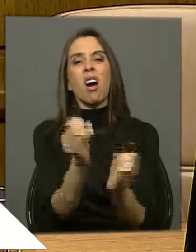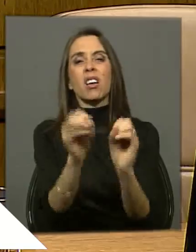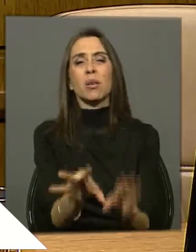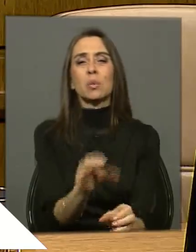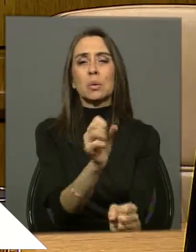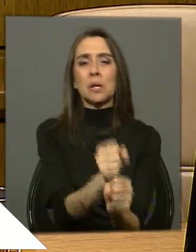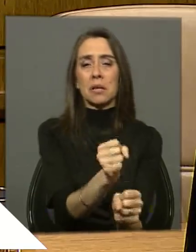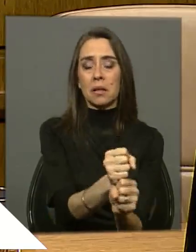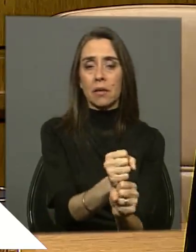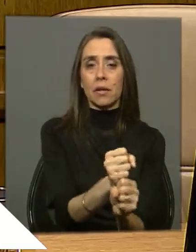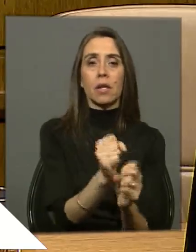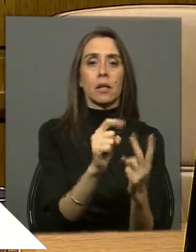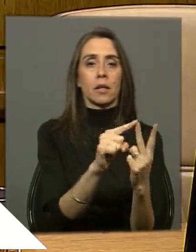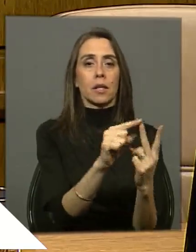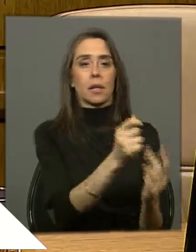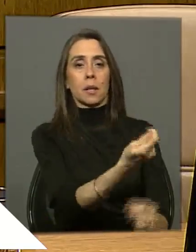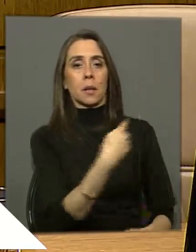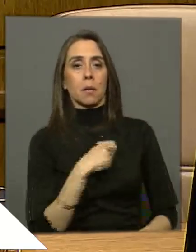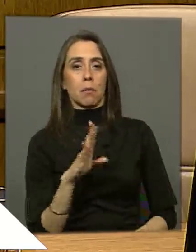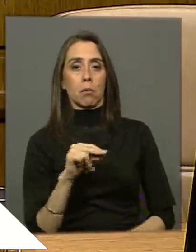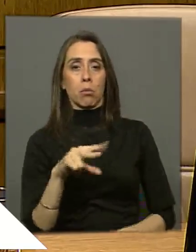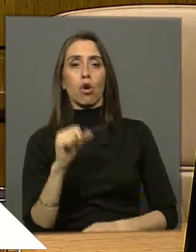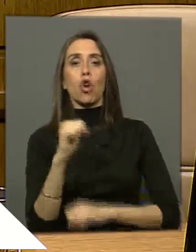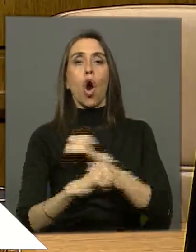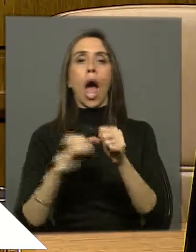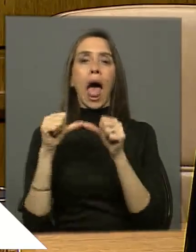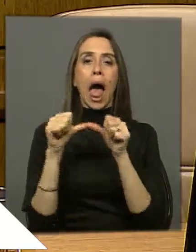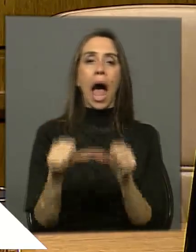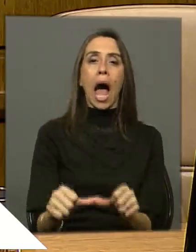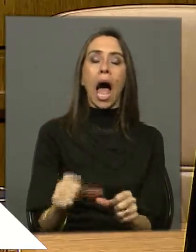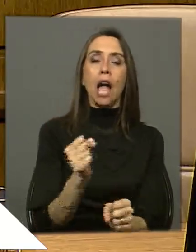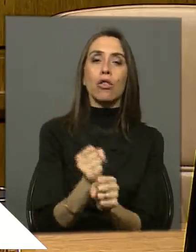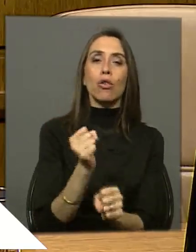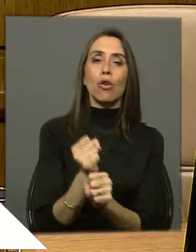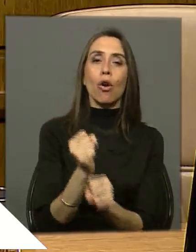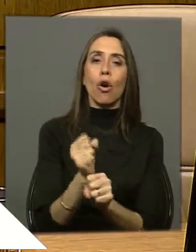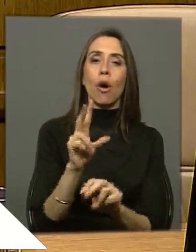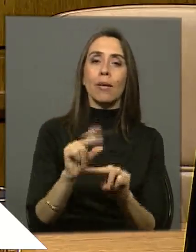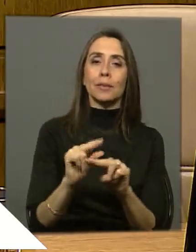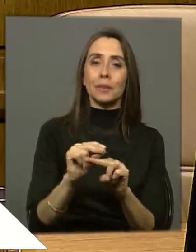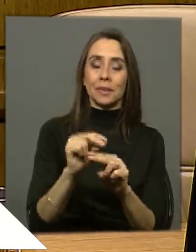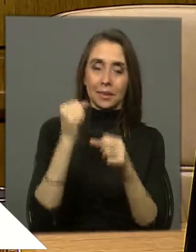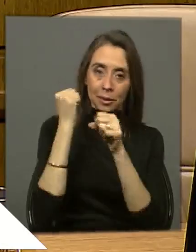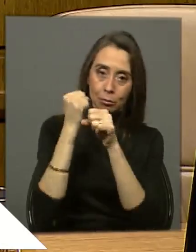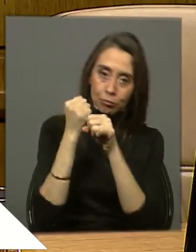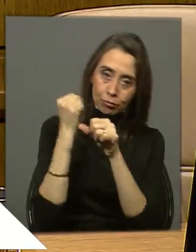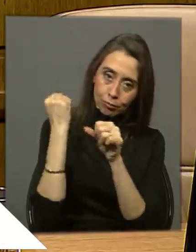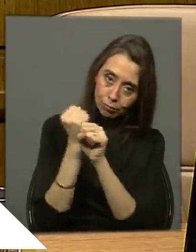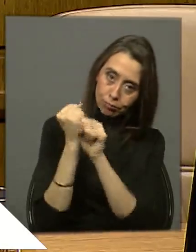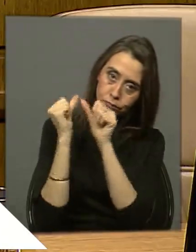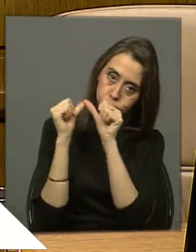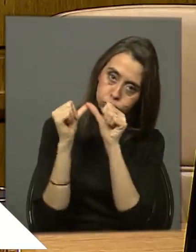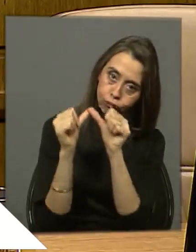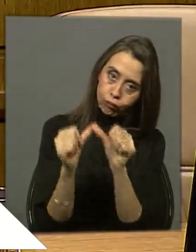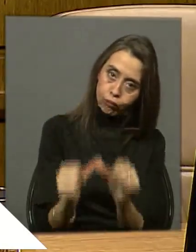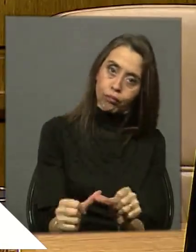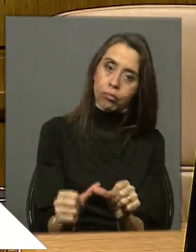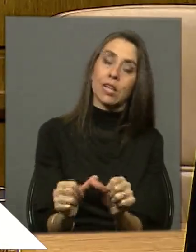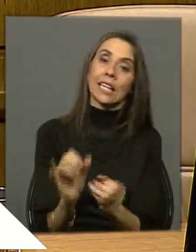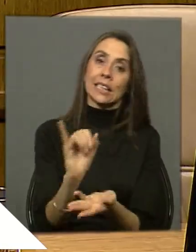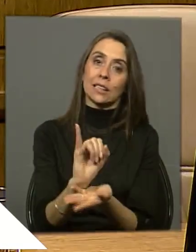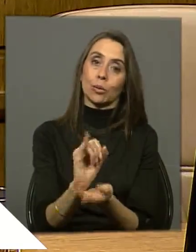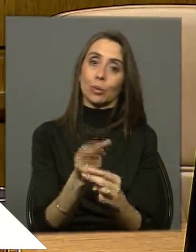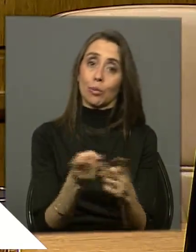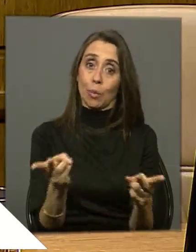y bonificaciones por antigüedad, que está asociado a los años de servicio efectivo que uno tiene en el sistema público.